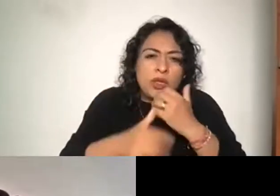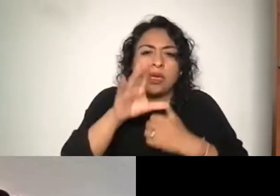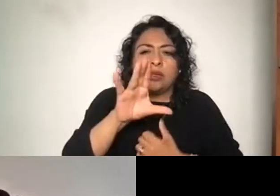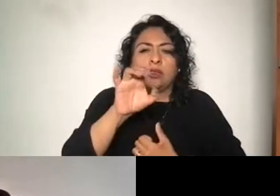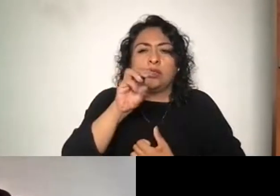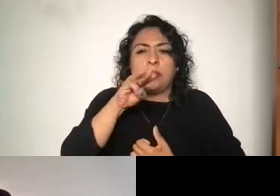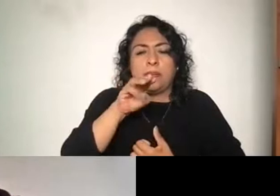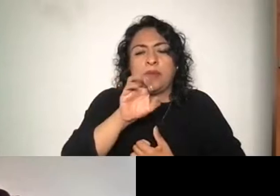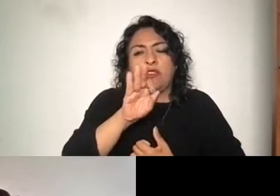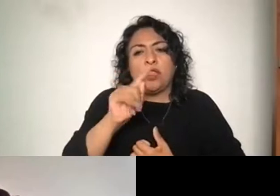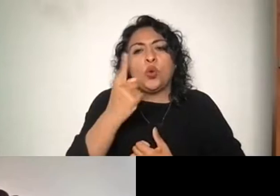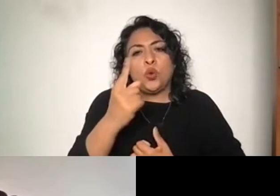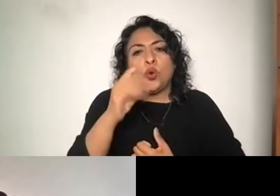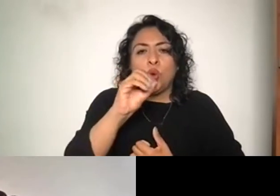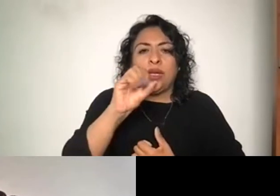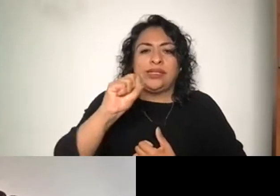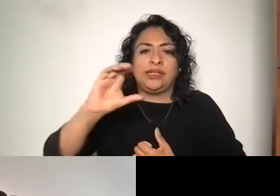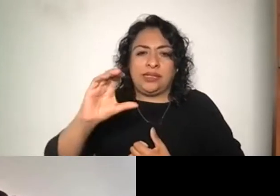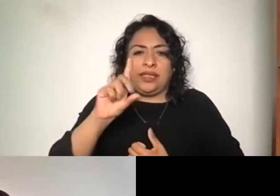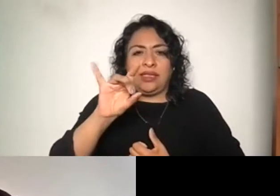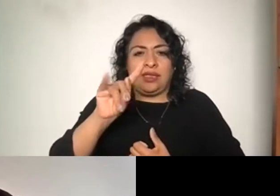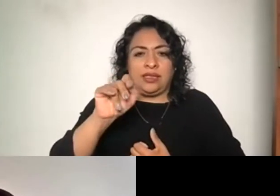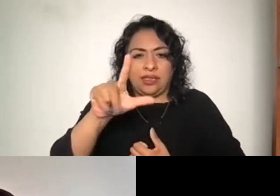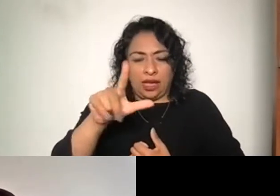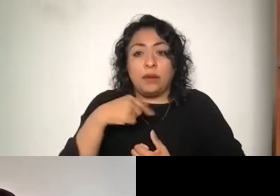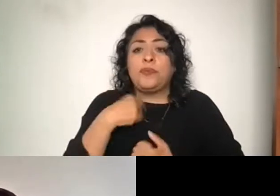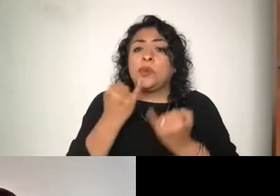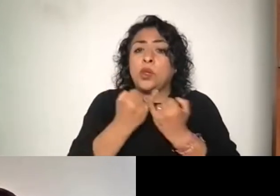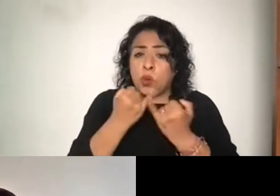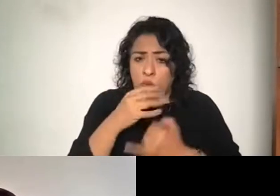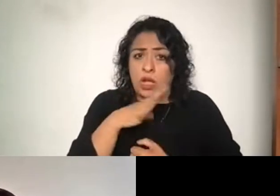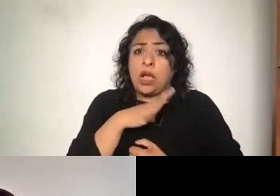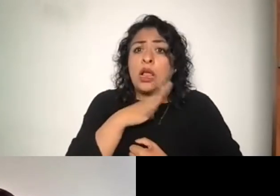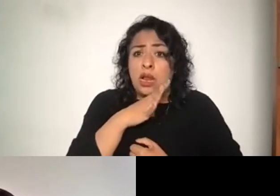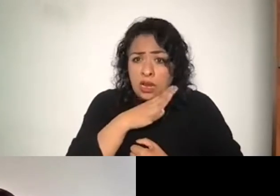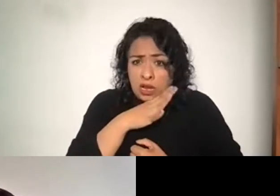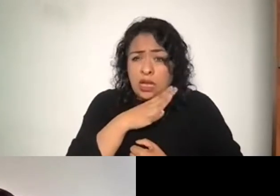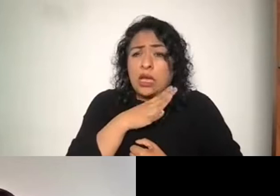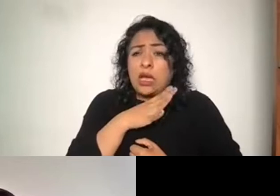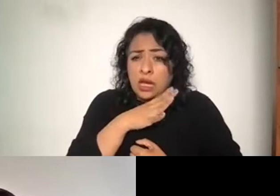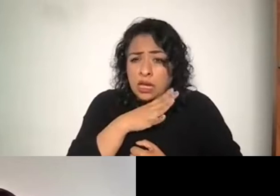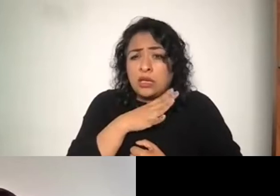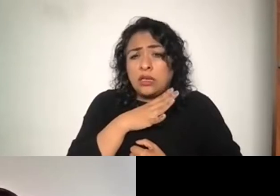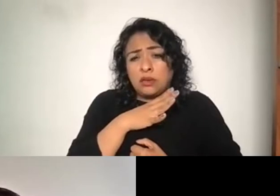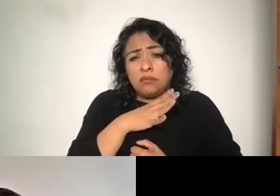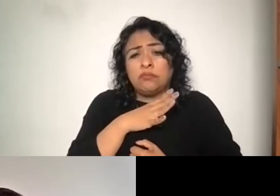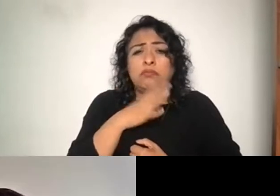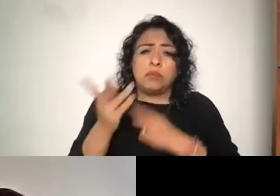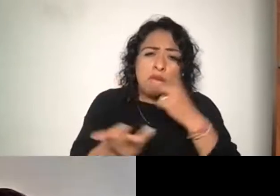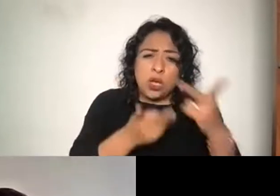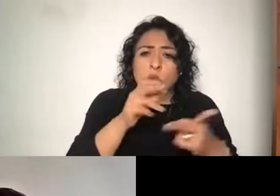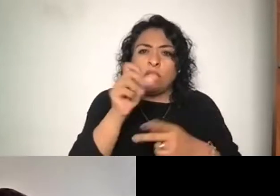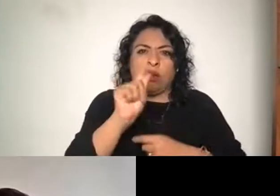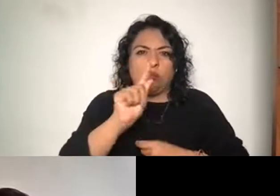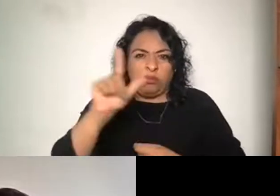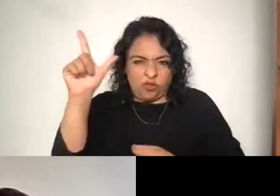uno de ellos es el de OSC Digital. También contamos con sesiones de Pregúntale al